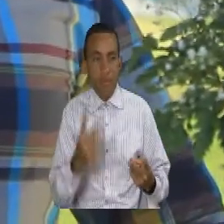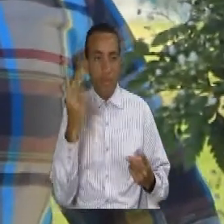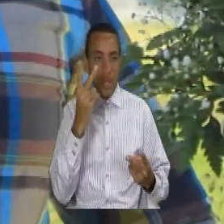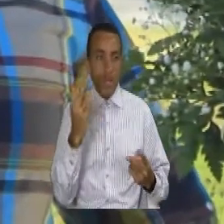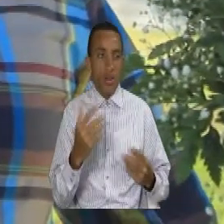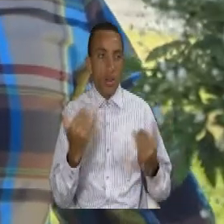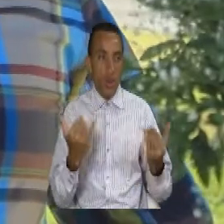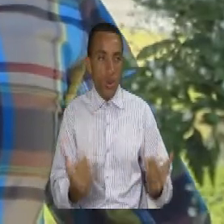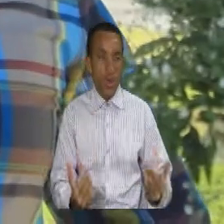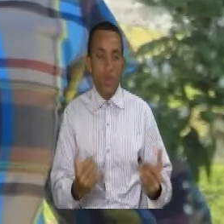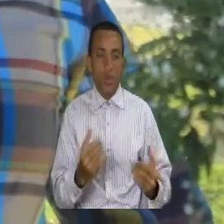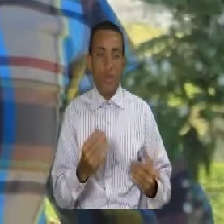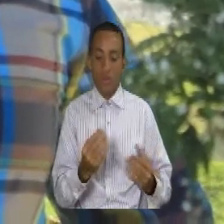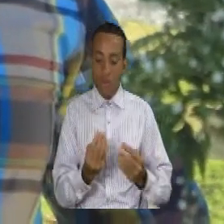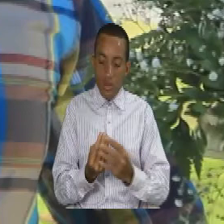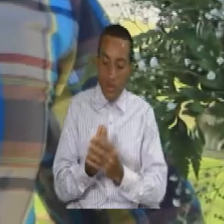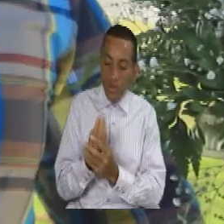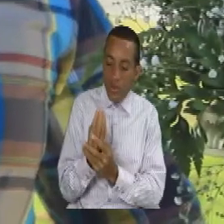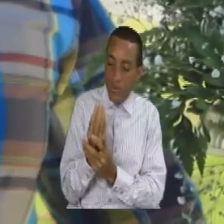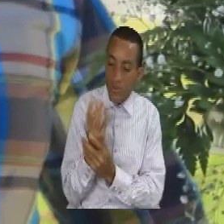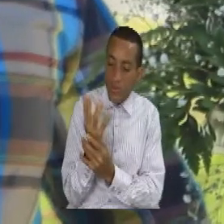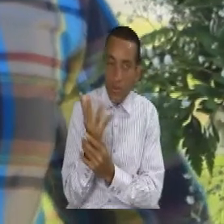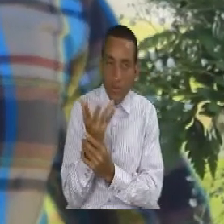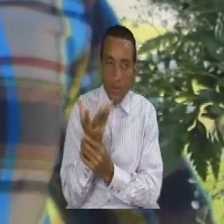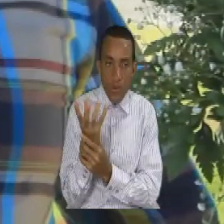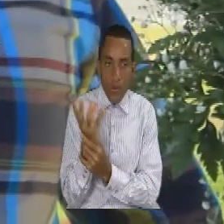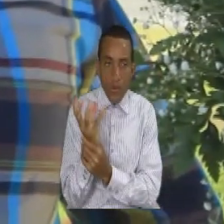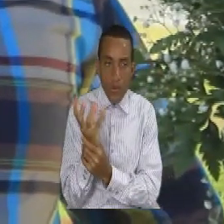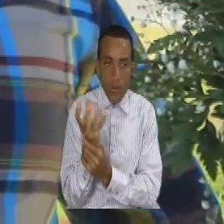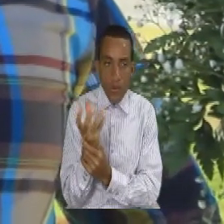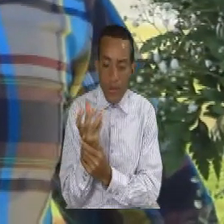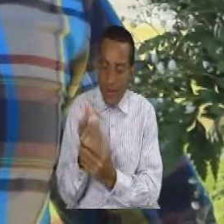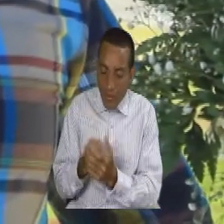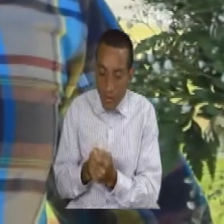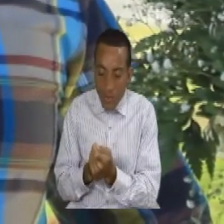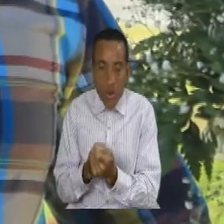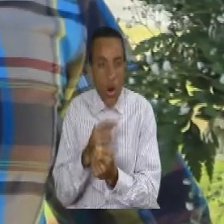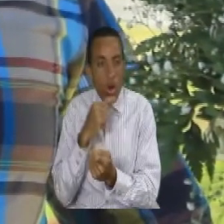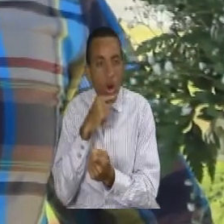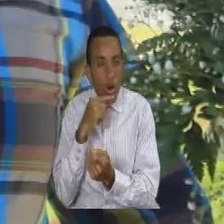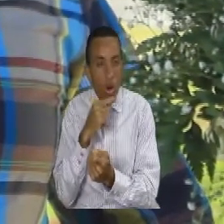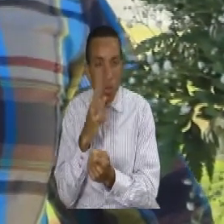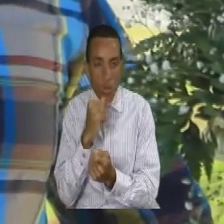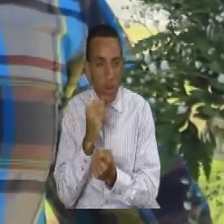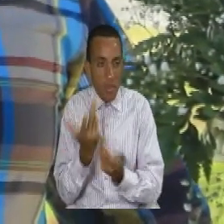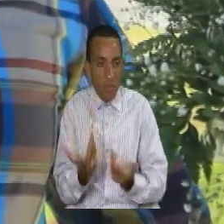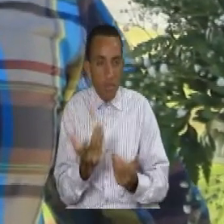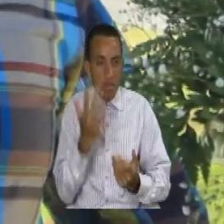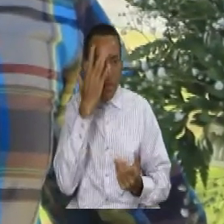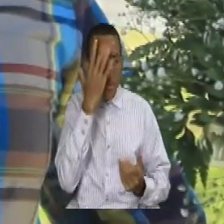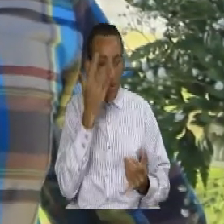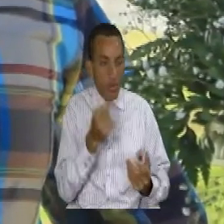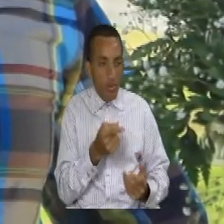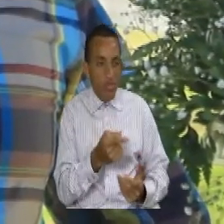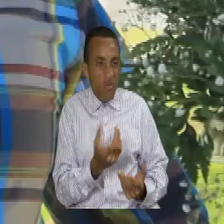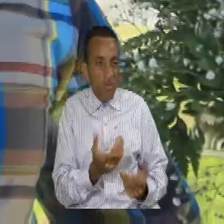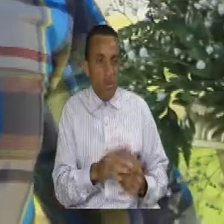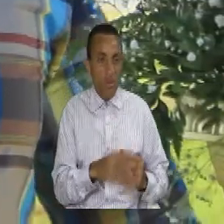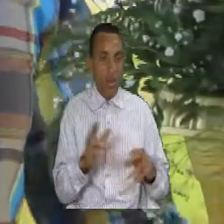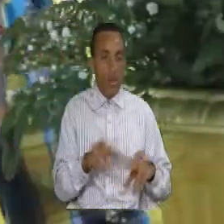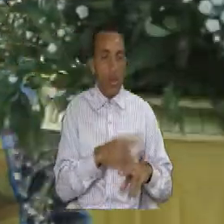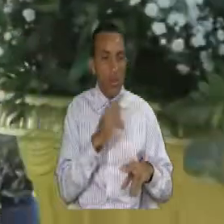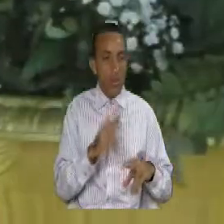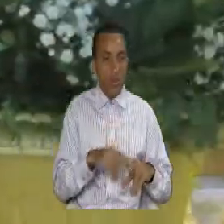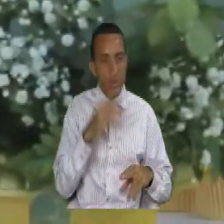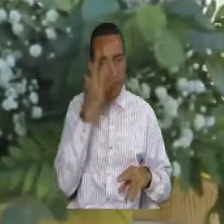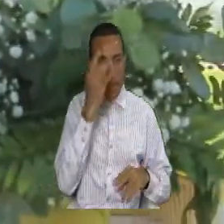hayan rosas, que no hayan otro tipo de flores, sino solamente como esta parte natural? Sí,